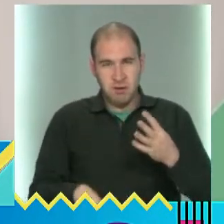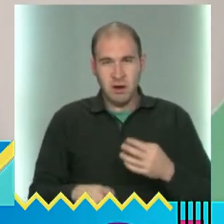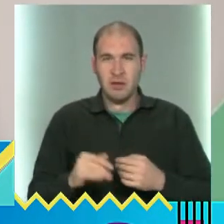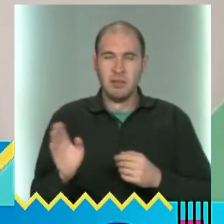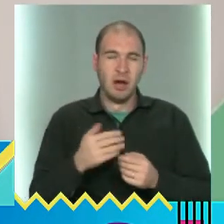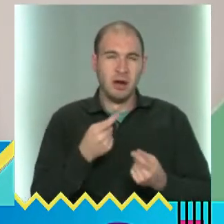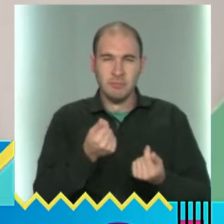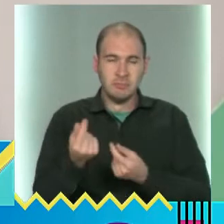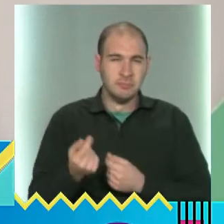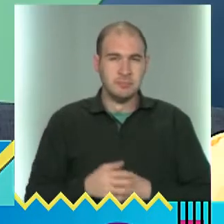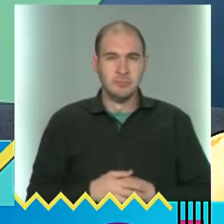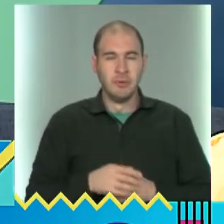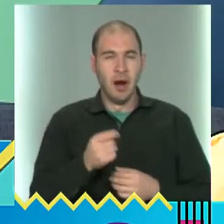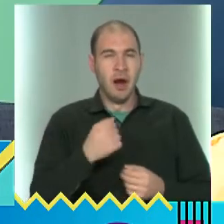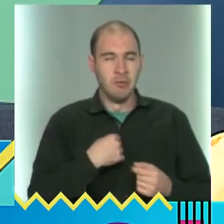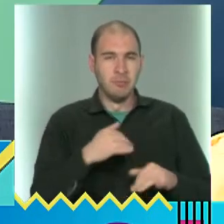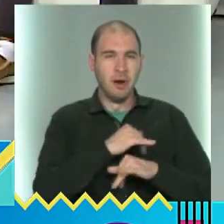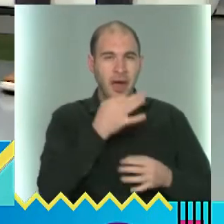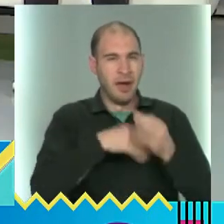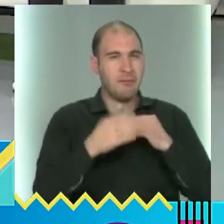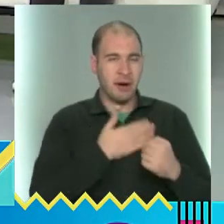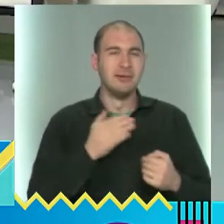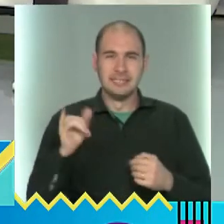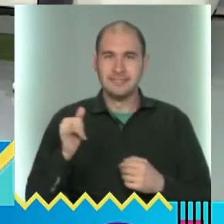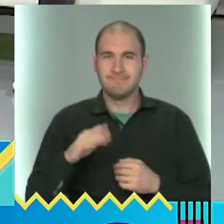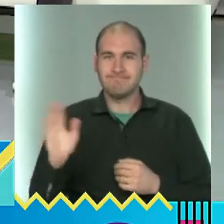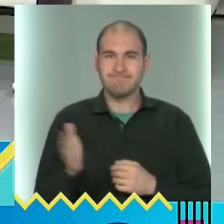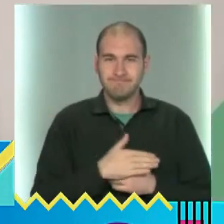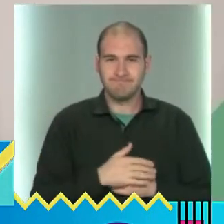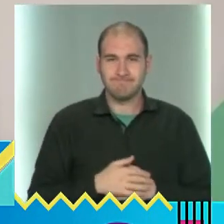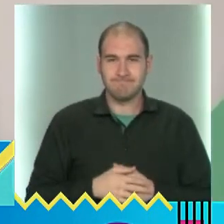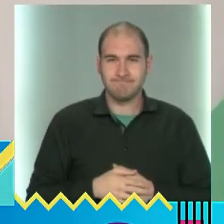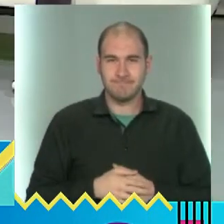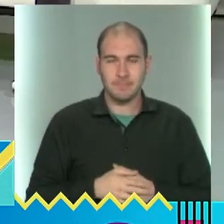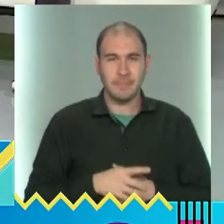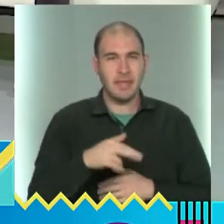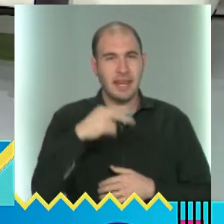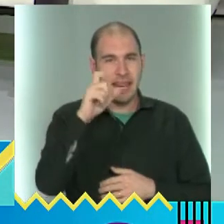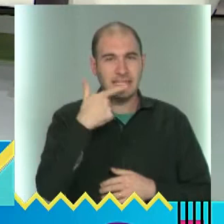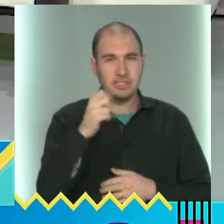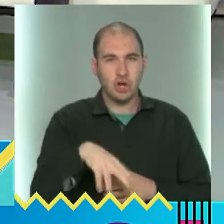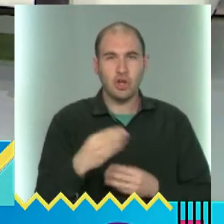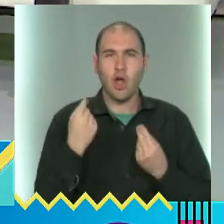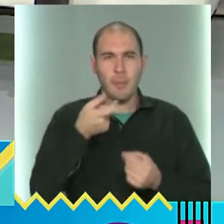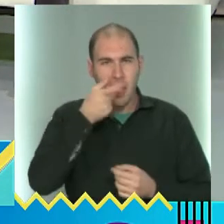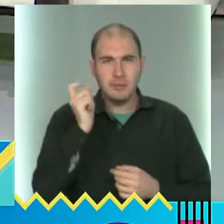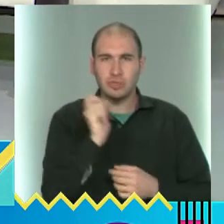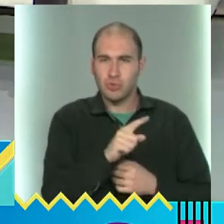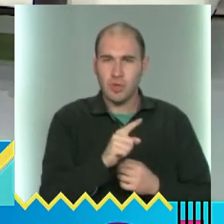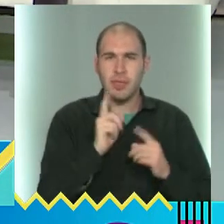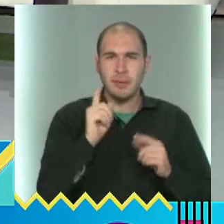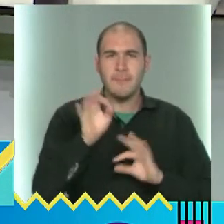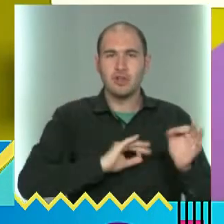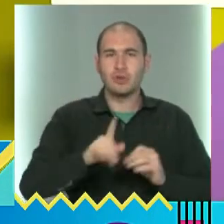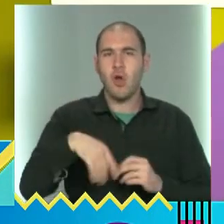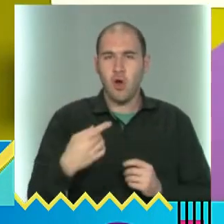en todo. Tiene que hacer su propio marketing. Tiene que hacer magia, sí, tiene que hacer todo para conseguir. Nelson, ¿cómo ha sido su experiencia y bueno, otros